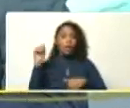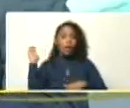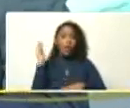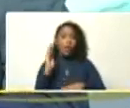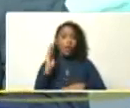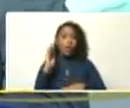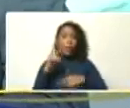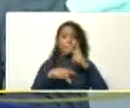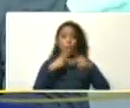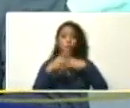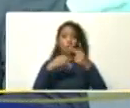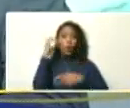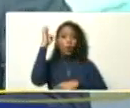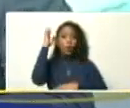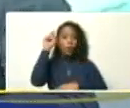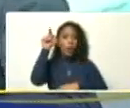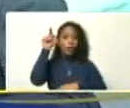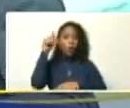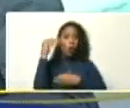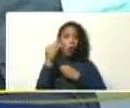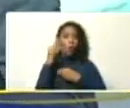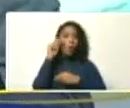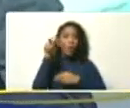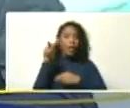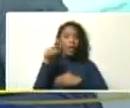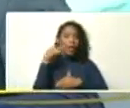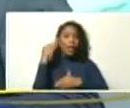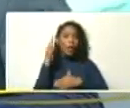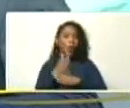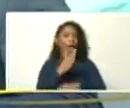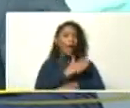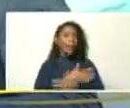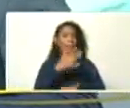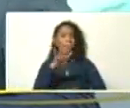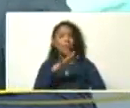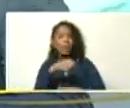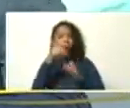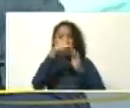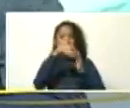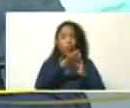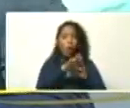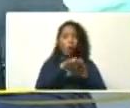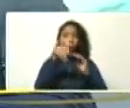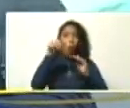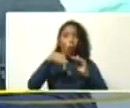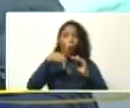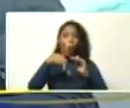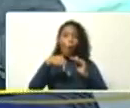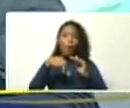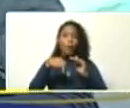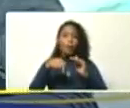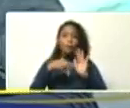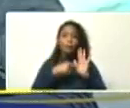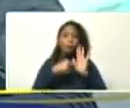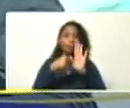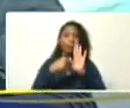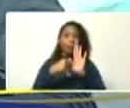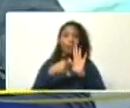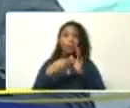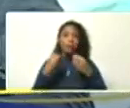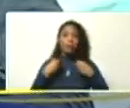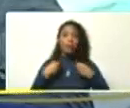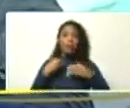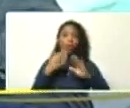de develar cómo lo que antes parecía enterrado, hoy está más vivo que nunca. Y